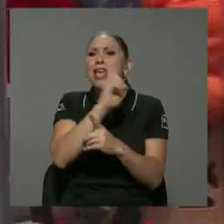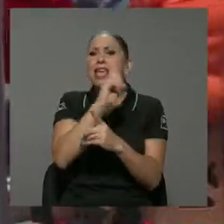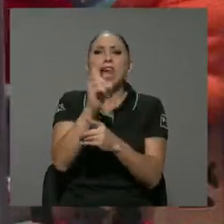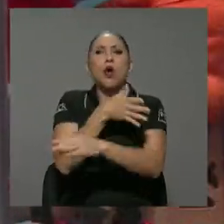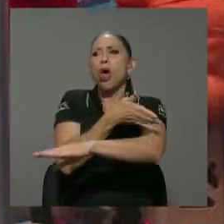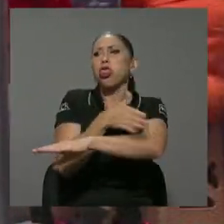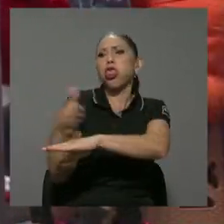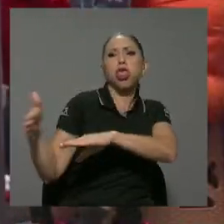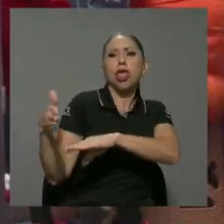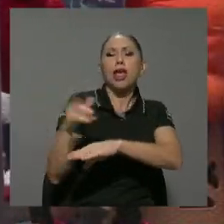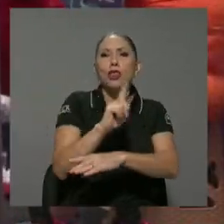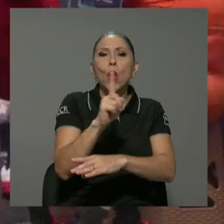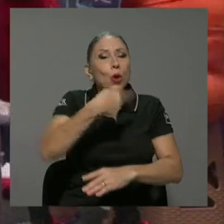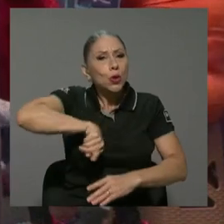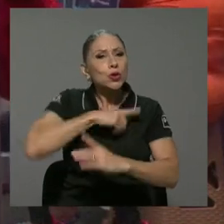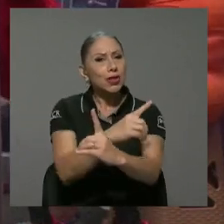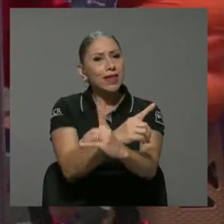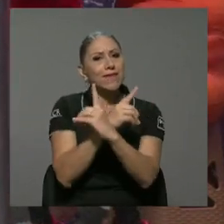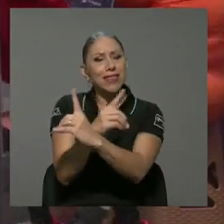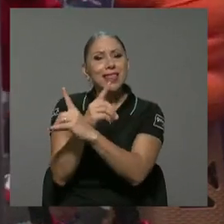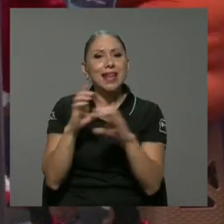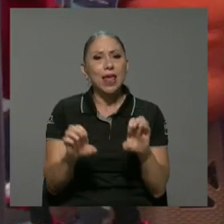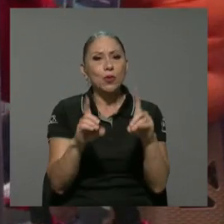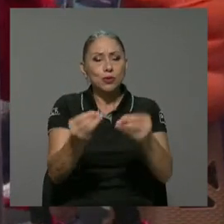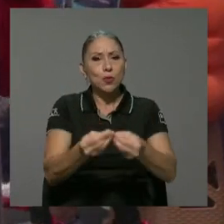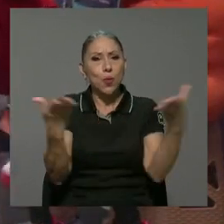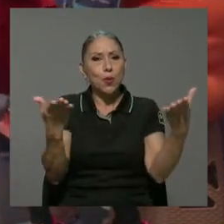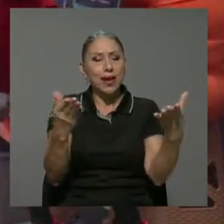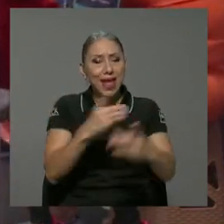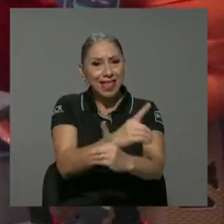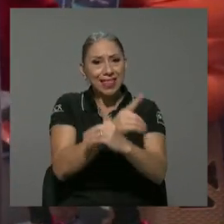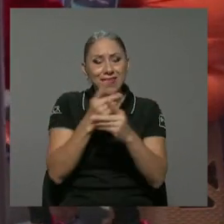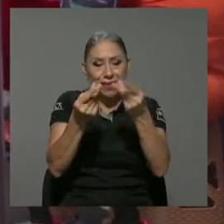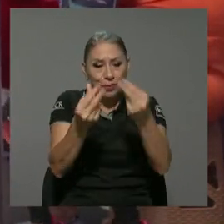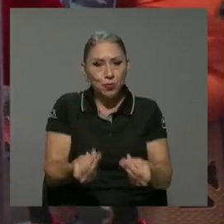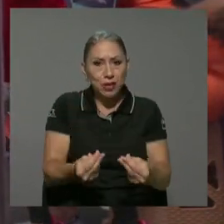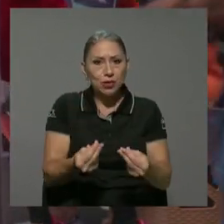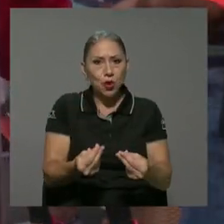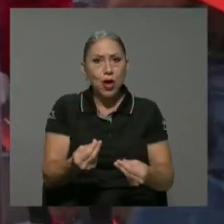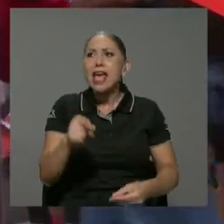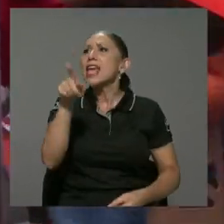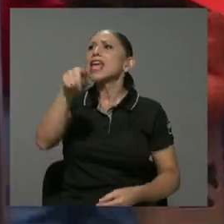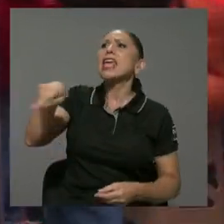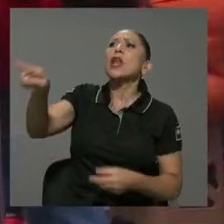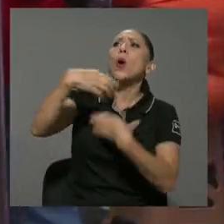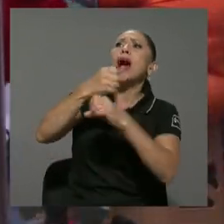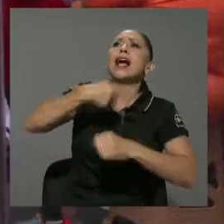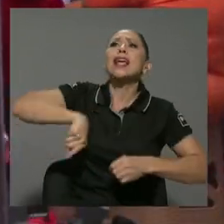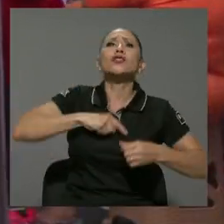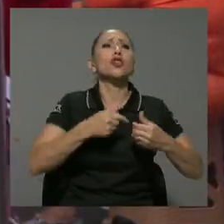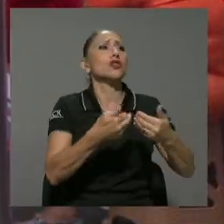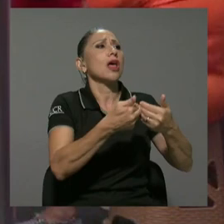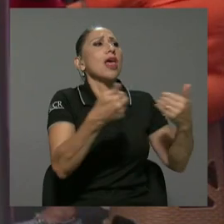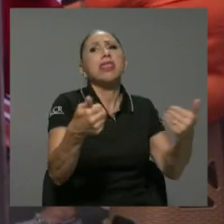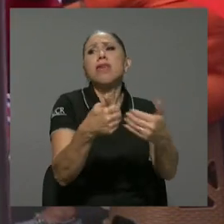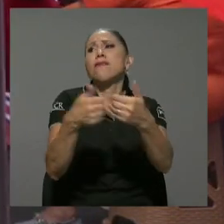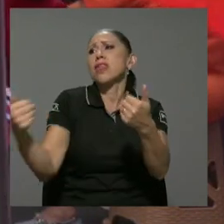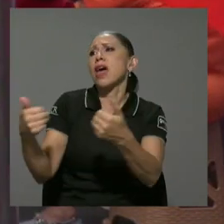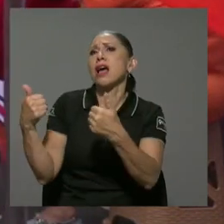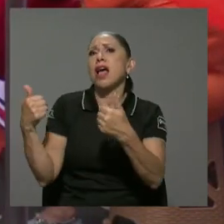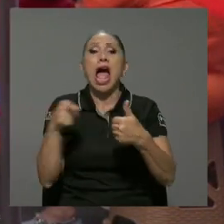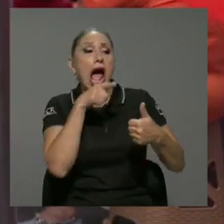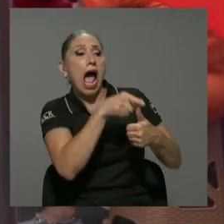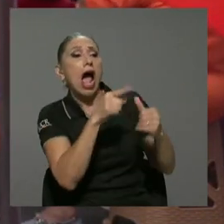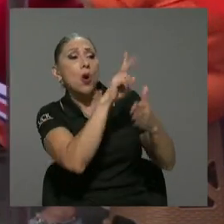la educación pública, defender el presupuesto de la educación. Y que no nos dividan, que no nos dividan diciendo que una cosa es la universidad y otra cosa